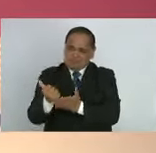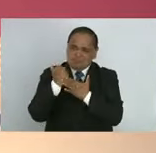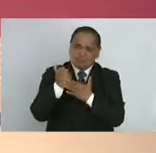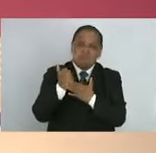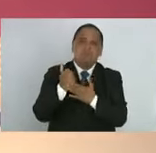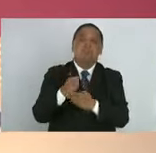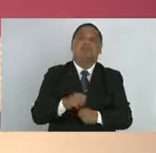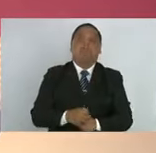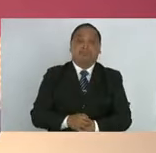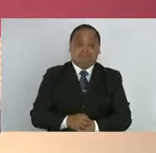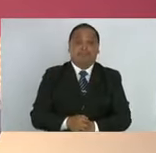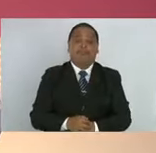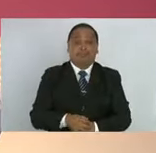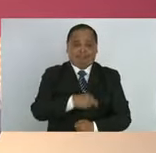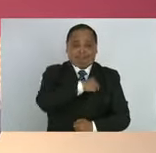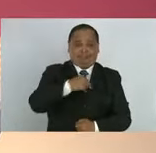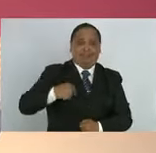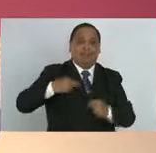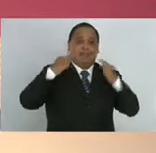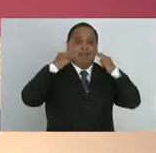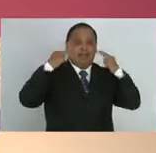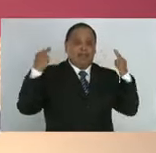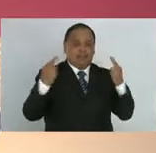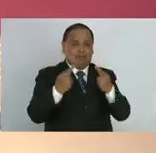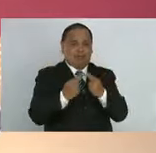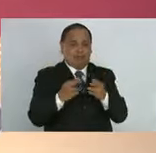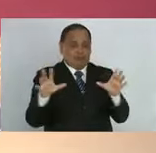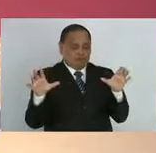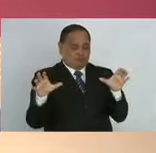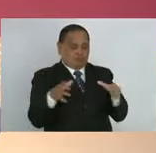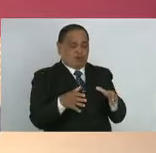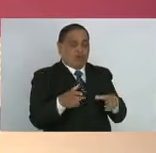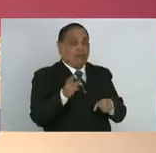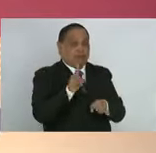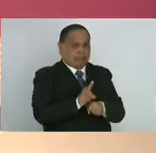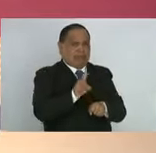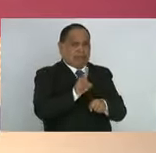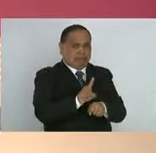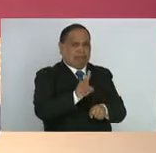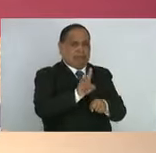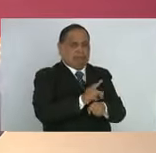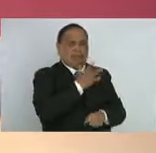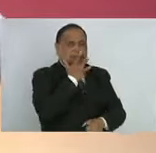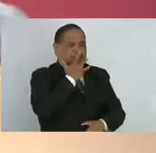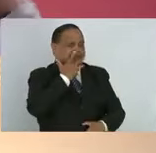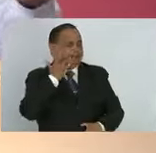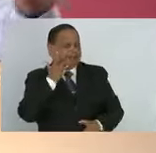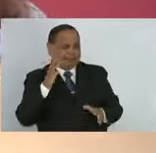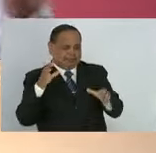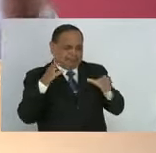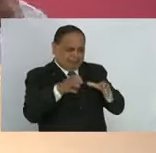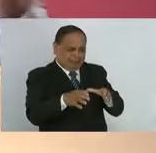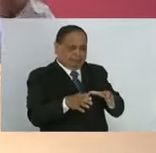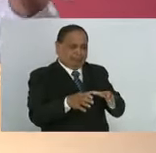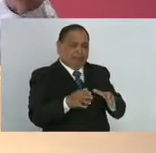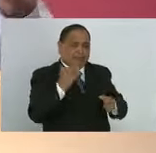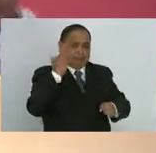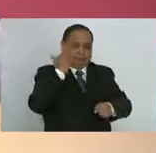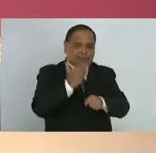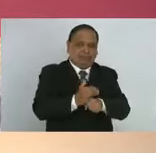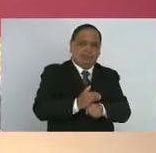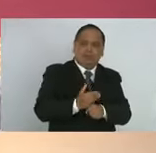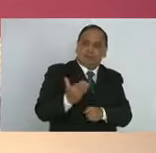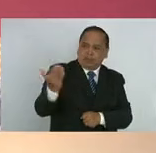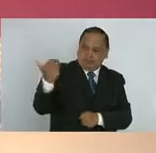Nos reuníamos casi a diario con todos los